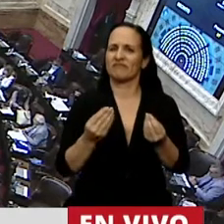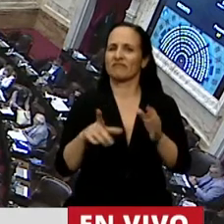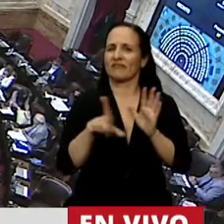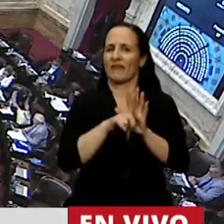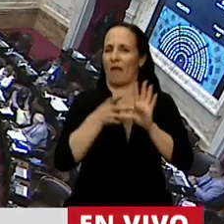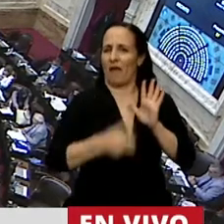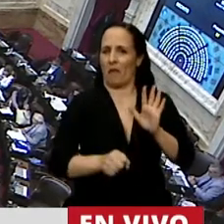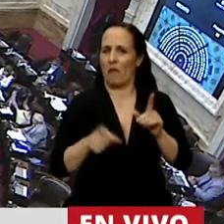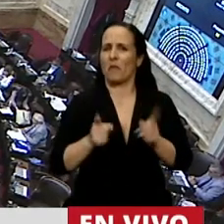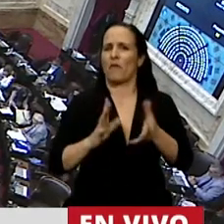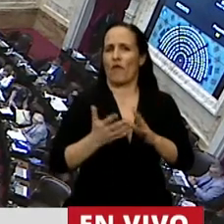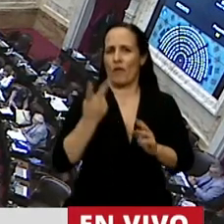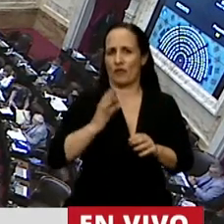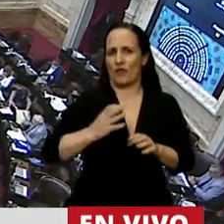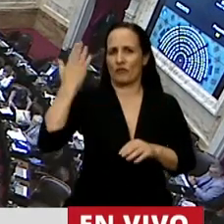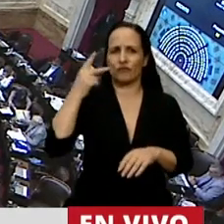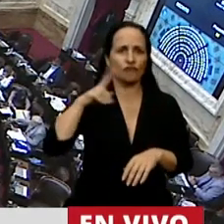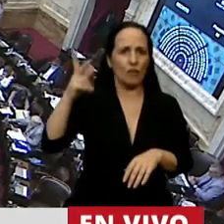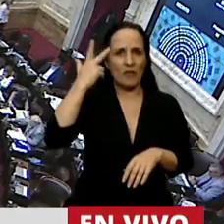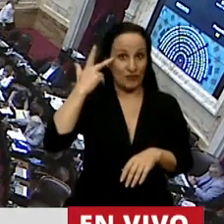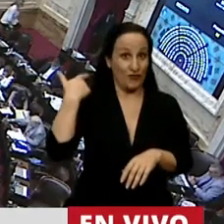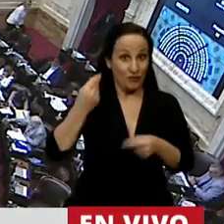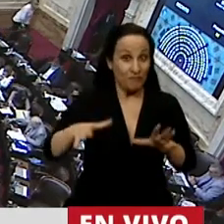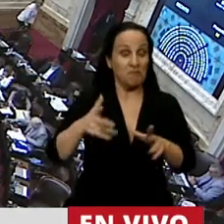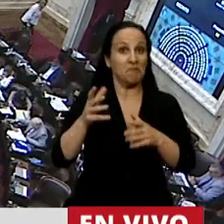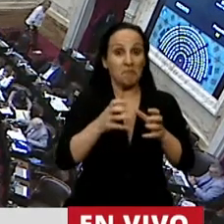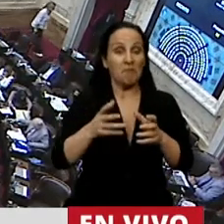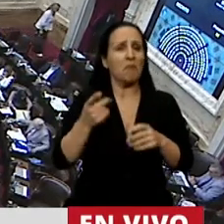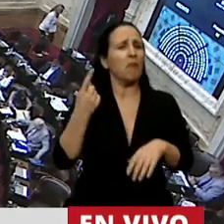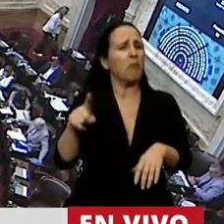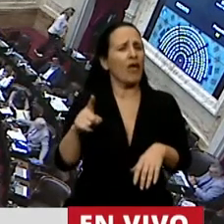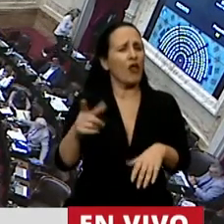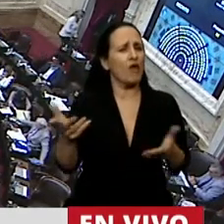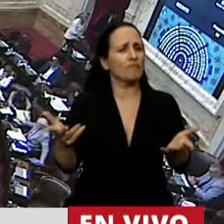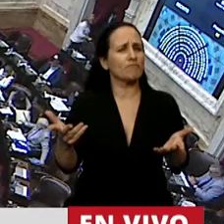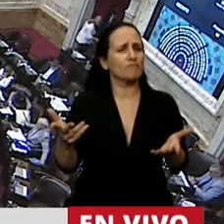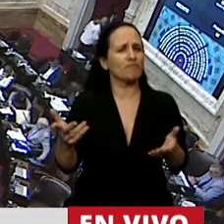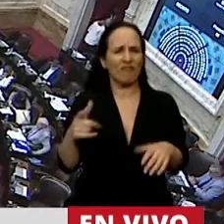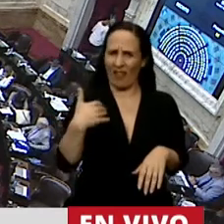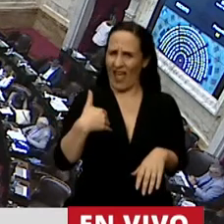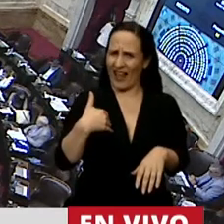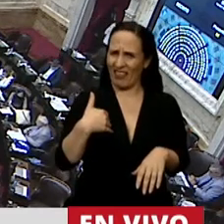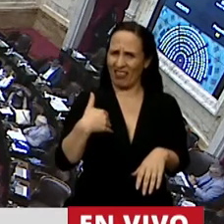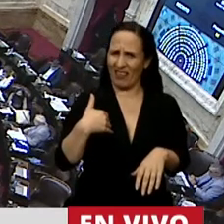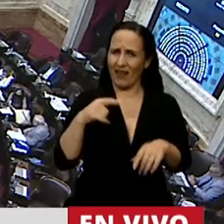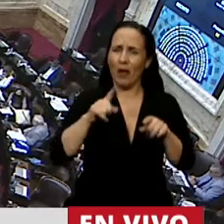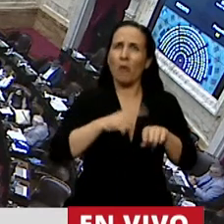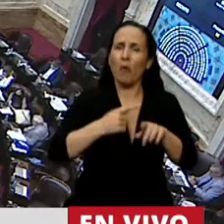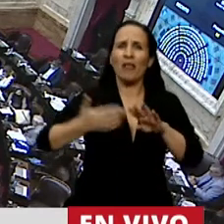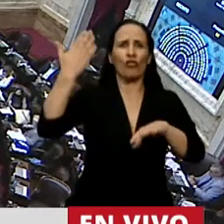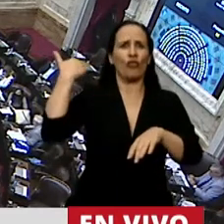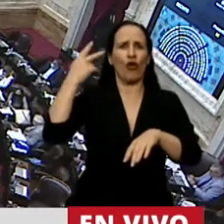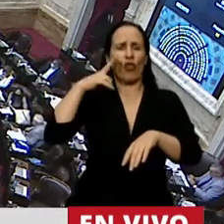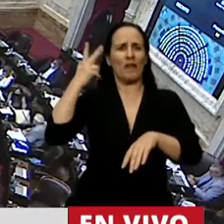lo hiciéramos hace ya dos años, en el año 2018. Pero, presidente, nuestro país no es el mismo que en aquel